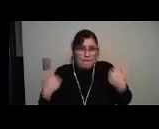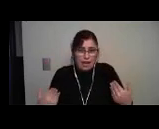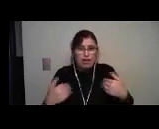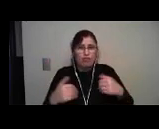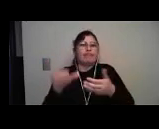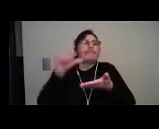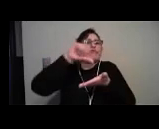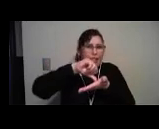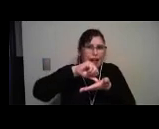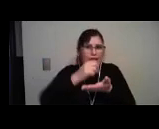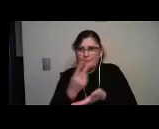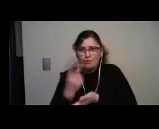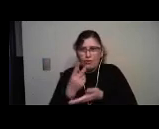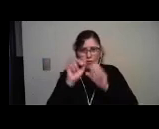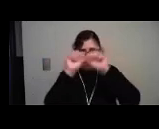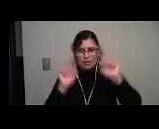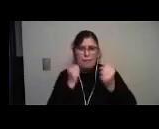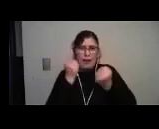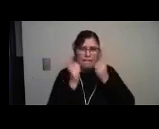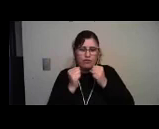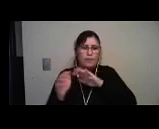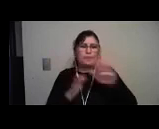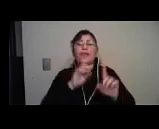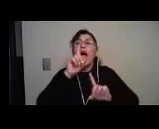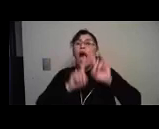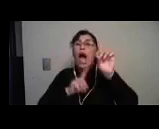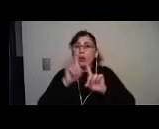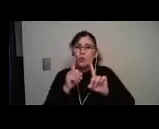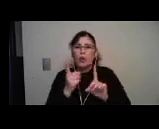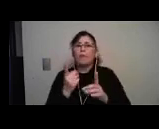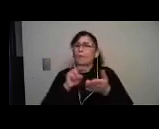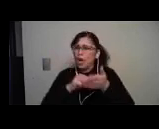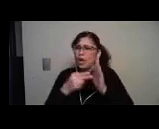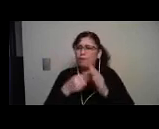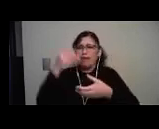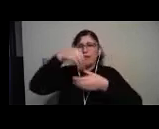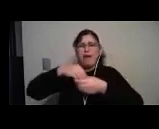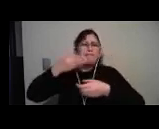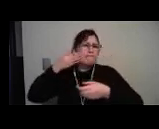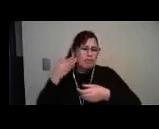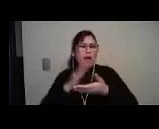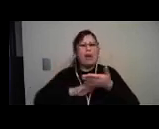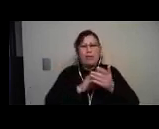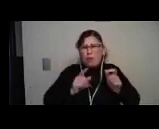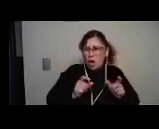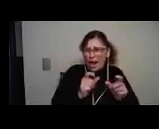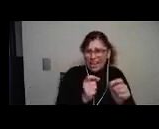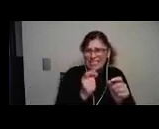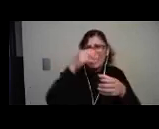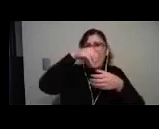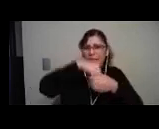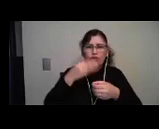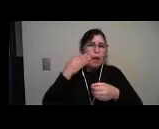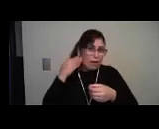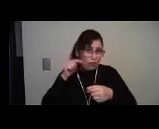como central. Algunos trastornos de la médula ósea, como por ejemplo algún cáncer, ¿cierto? O un